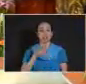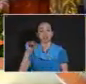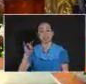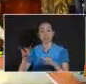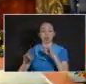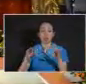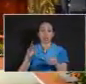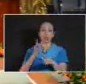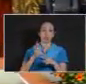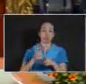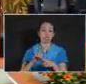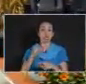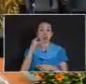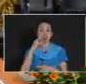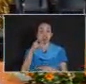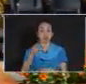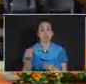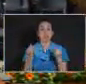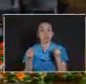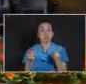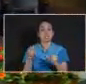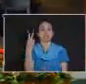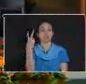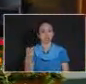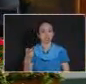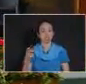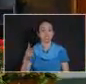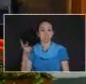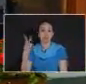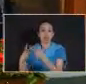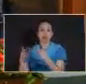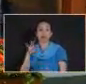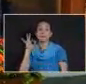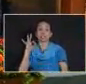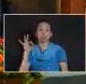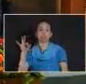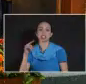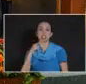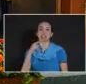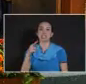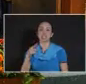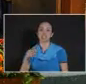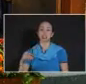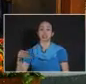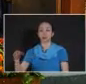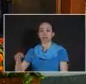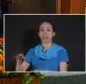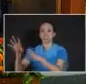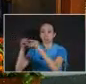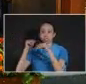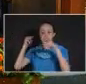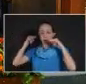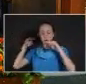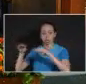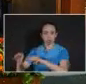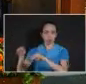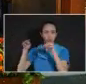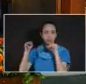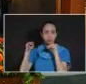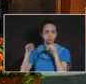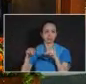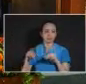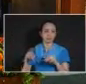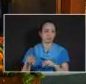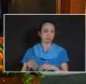que vienen pastores y que dicen, me voy a meter bajo esta cobertura, y de repente oyen hablar a los pastores y dicen,